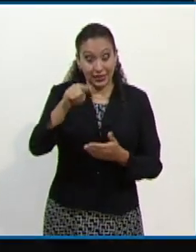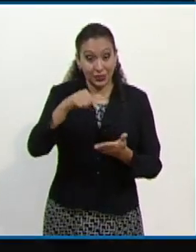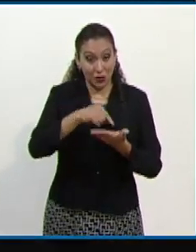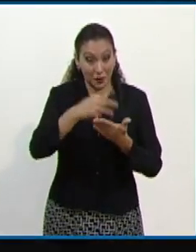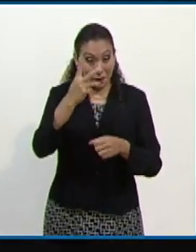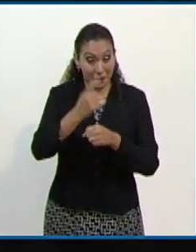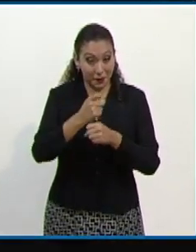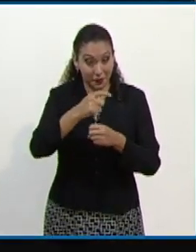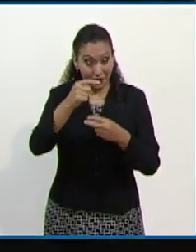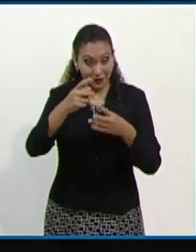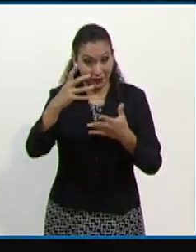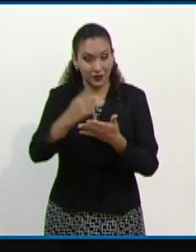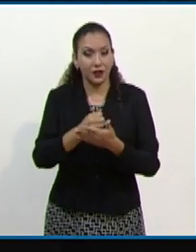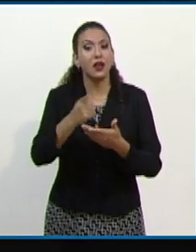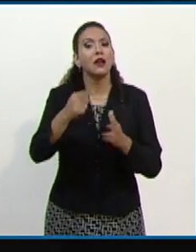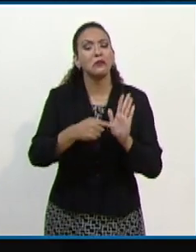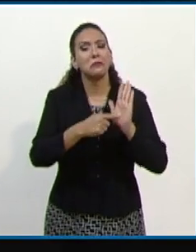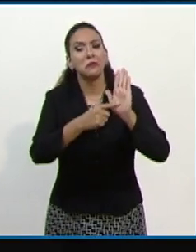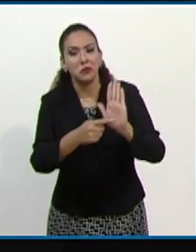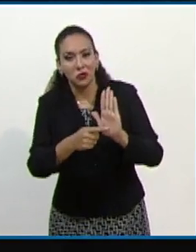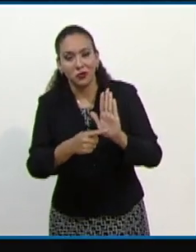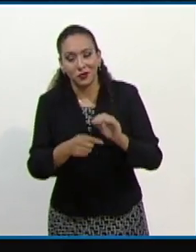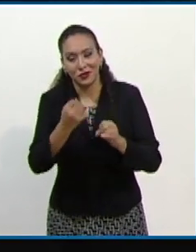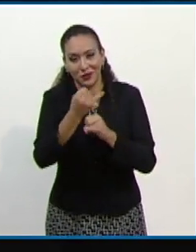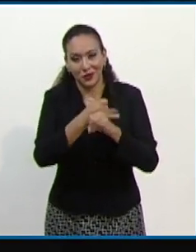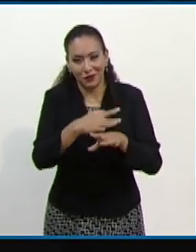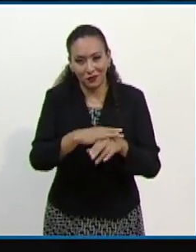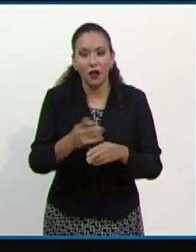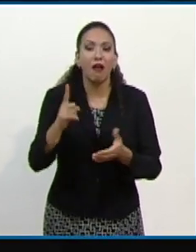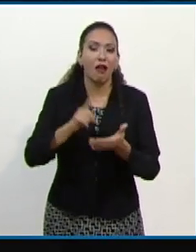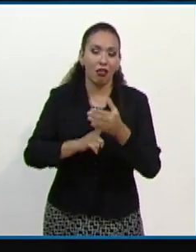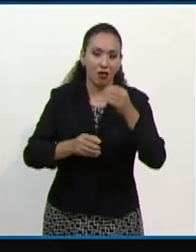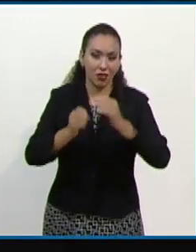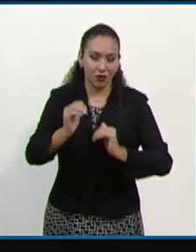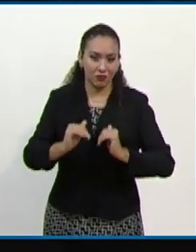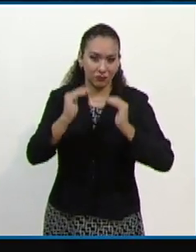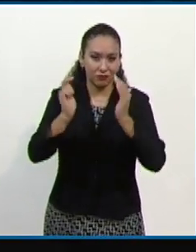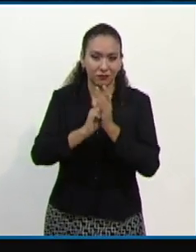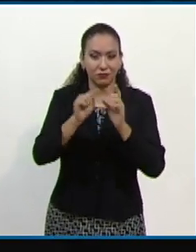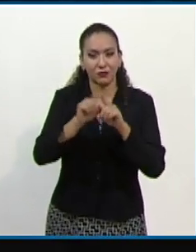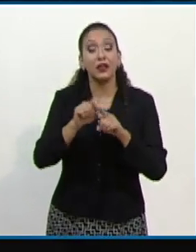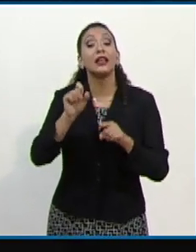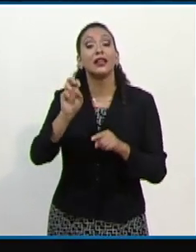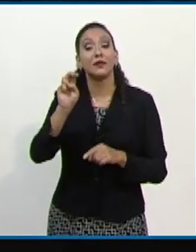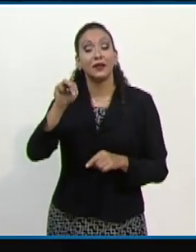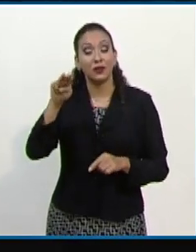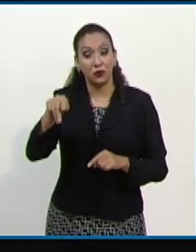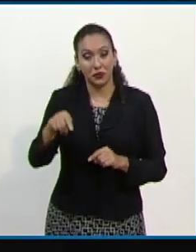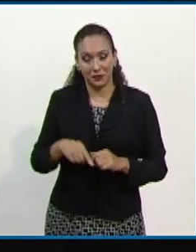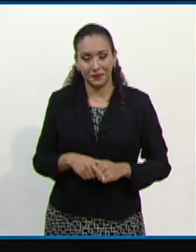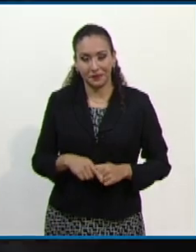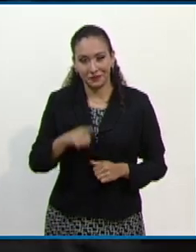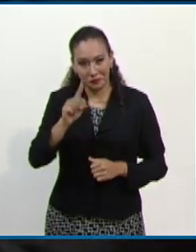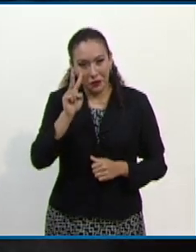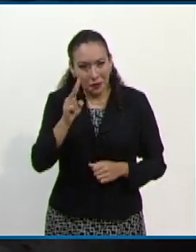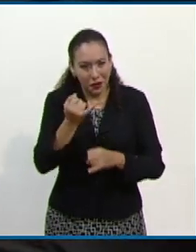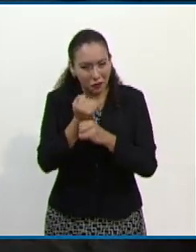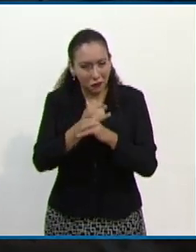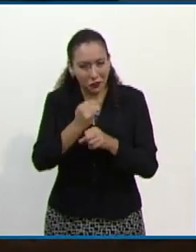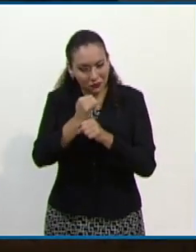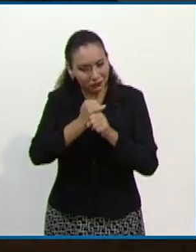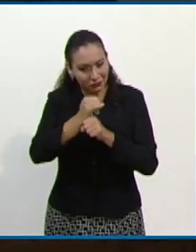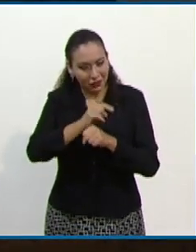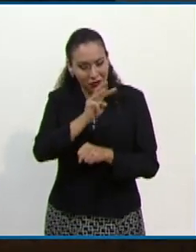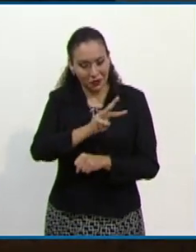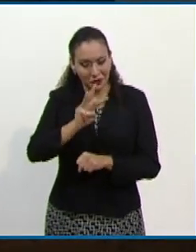difundidos en los medios impresos y digitales tanto del máximo tribunal como de la UNAM. Consulte las bases en el sitio web